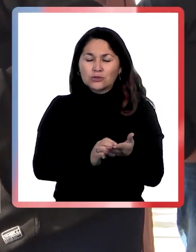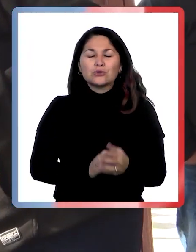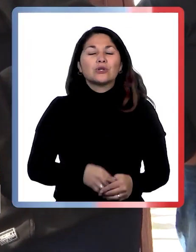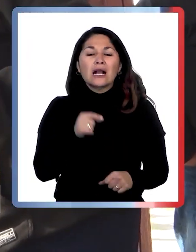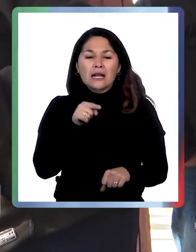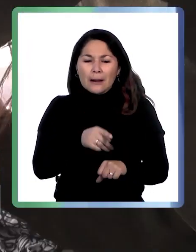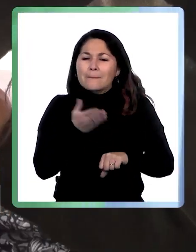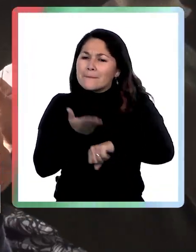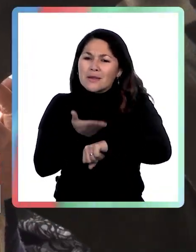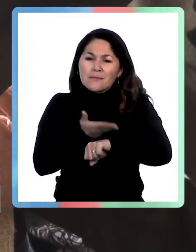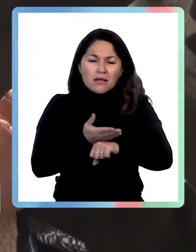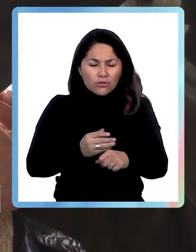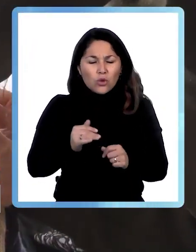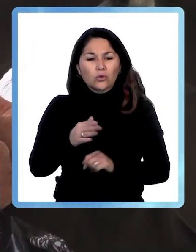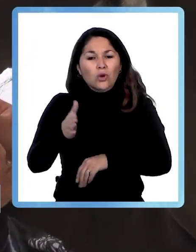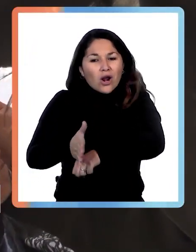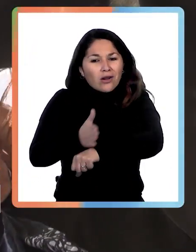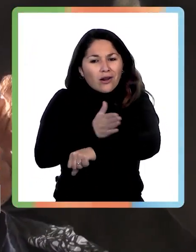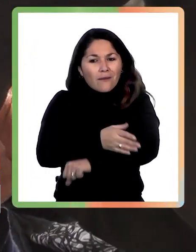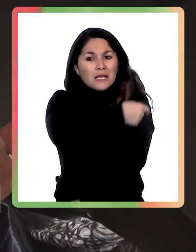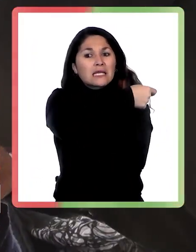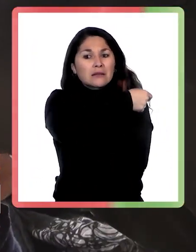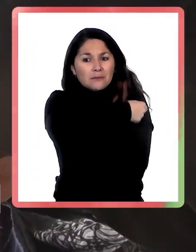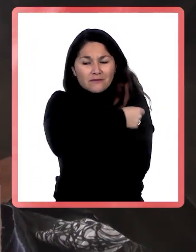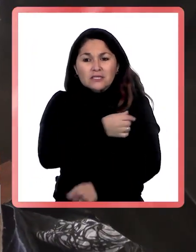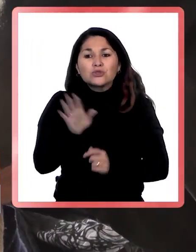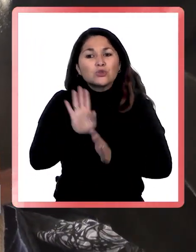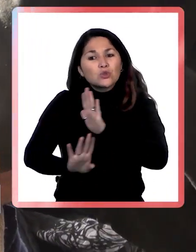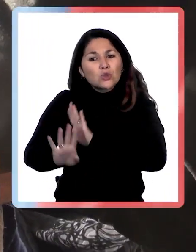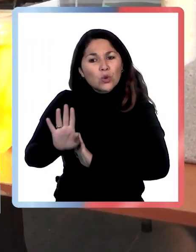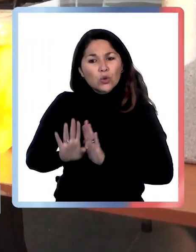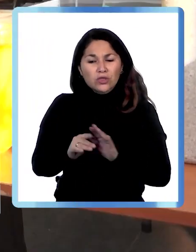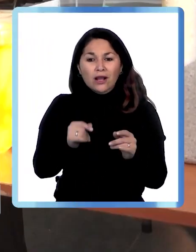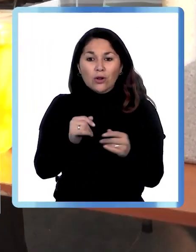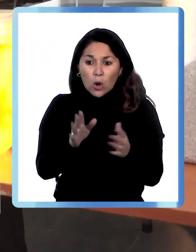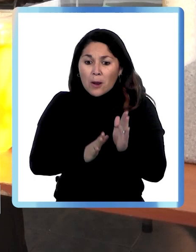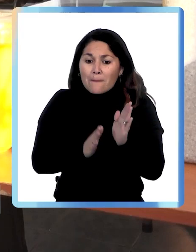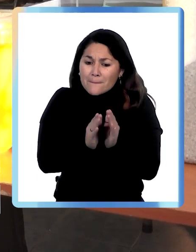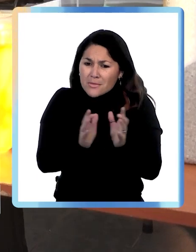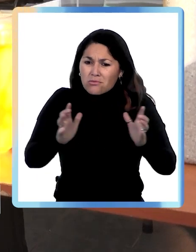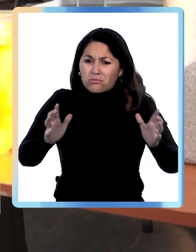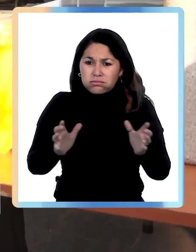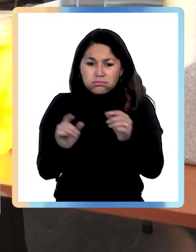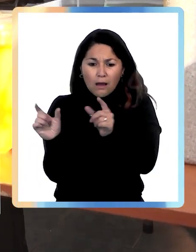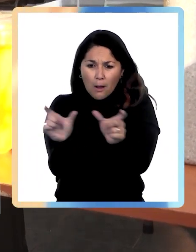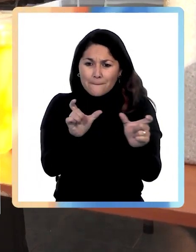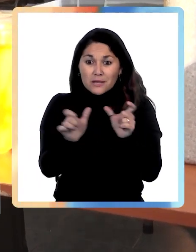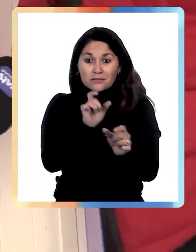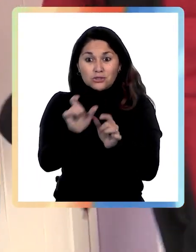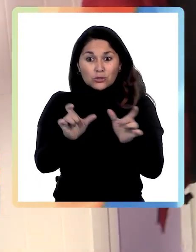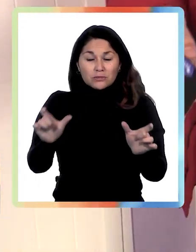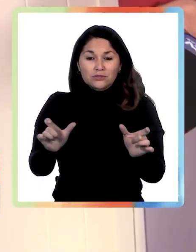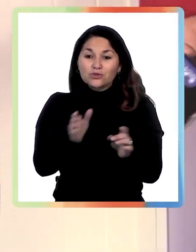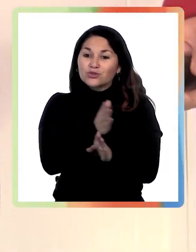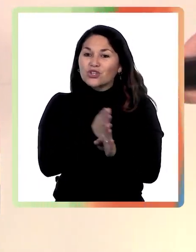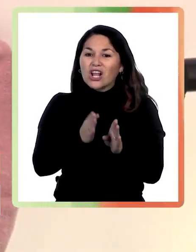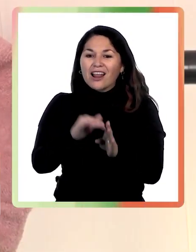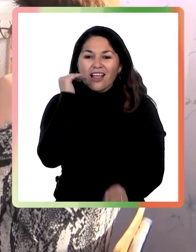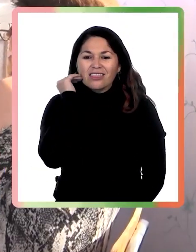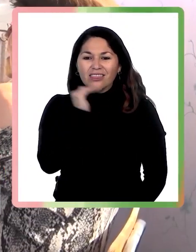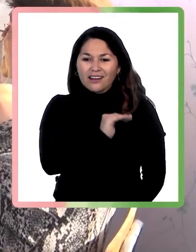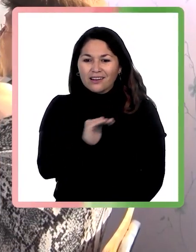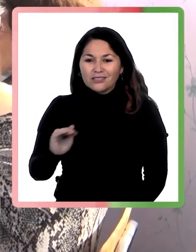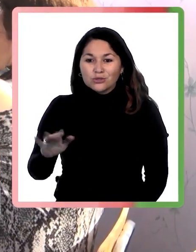reforzado su trabajo de prevención y vacunación focalizando el despliegue y la atención en la población de riesgo